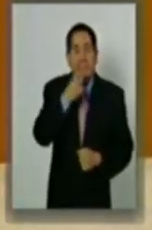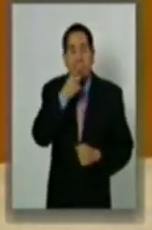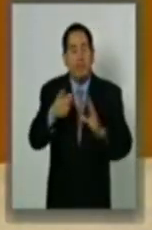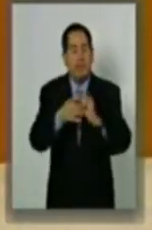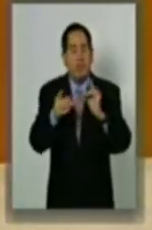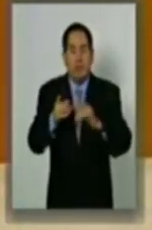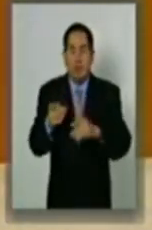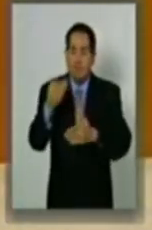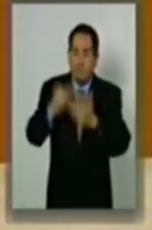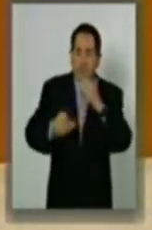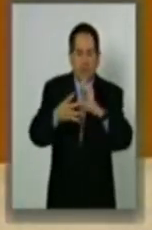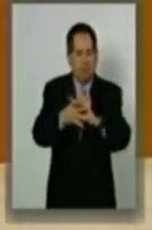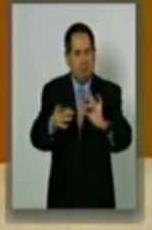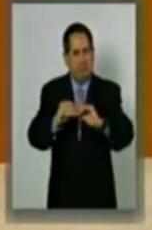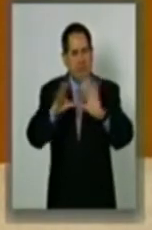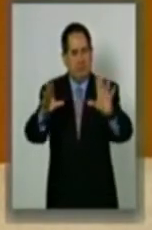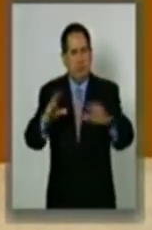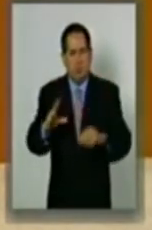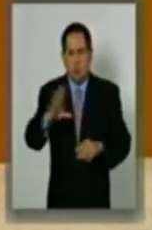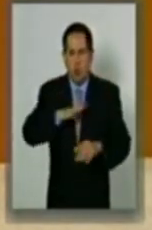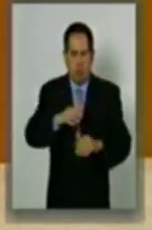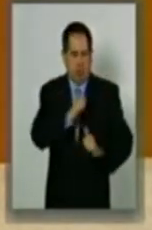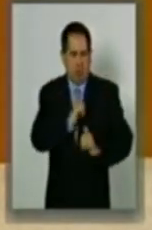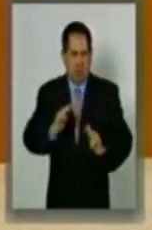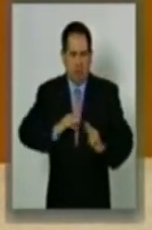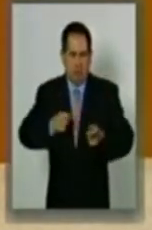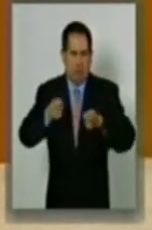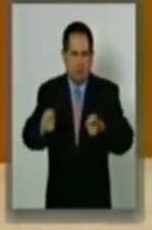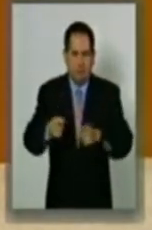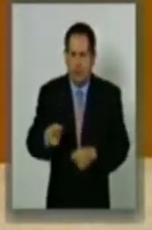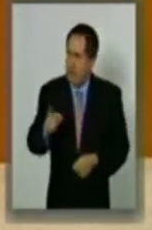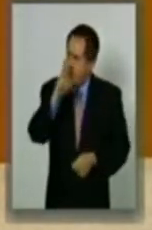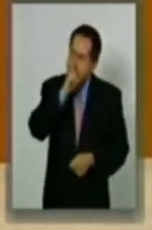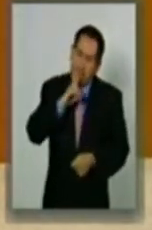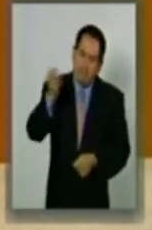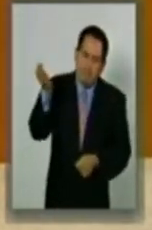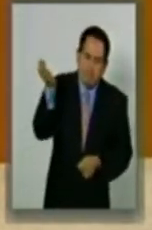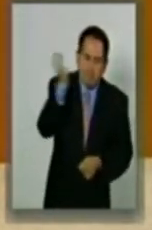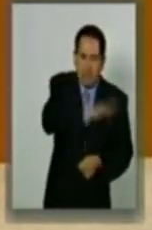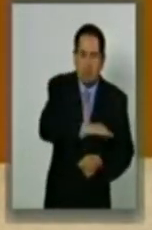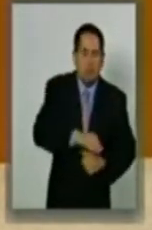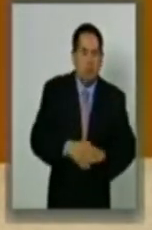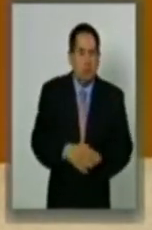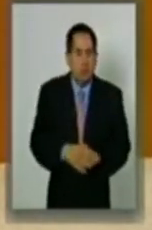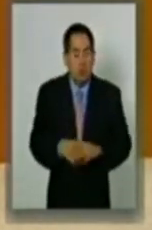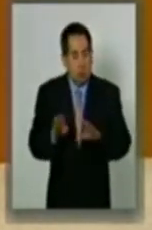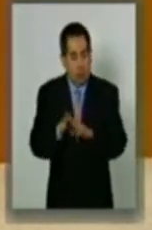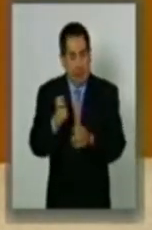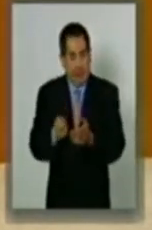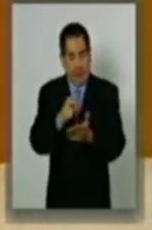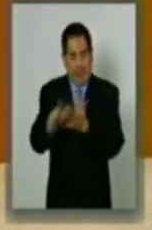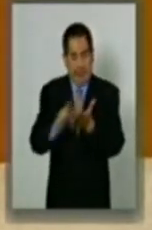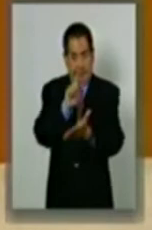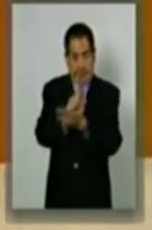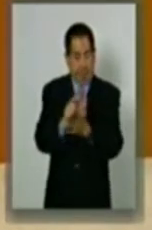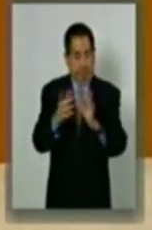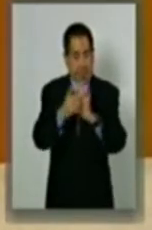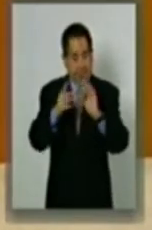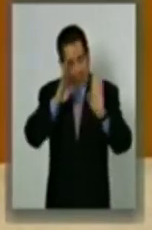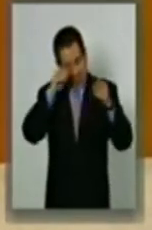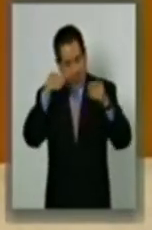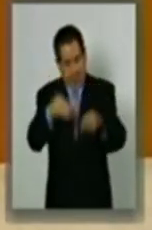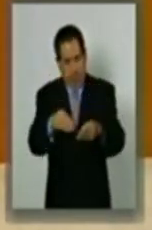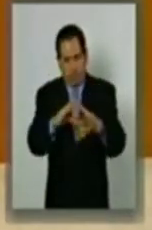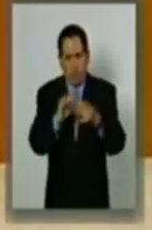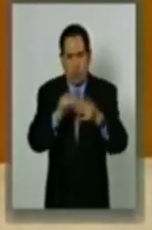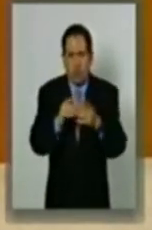no explica el uso legítimo de la fuerza. Otra vez falso. En el caso de esta ley, no se enfoca a definir